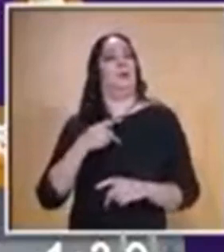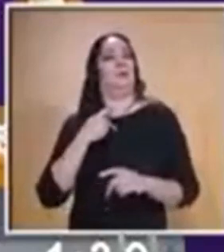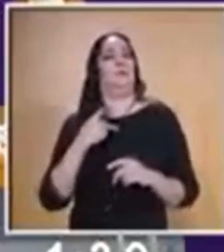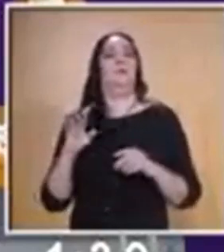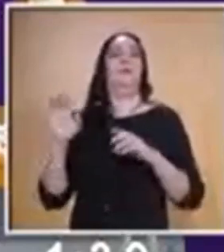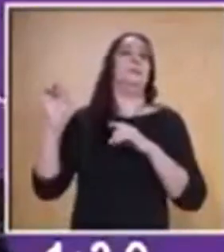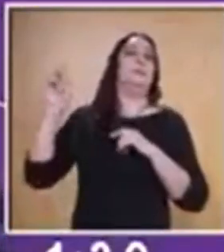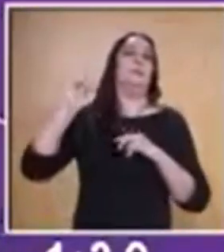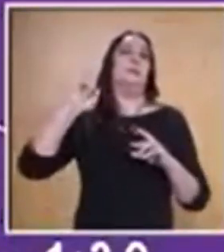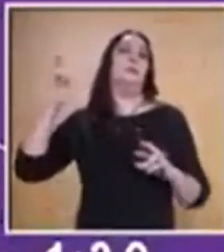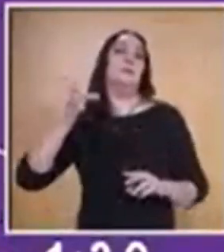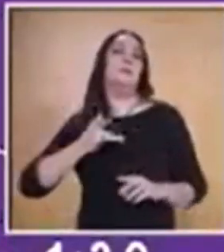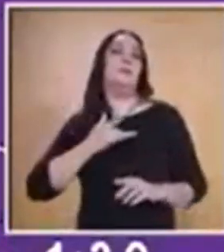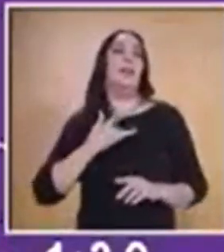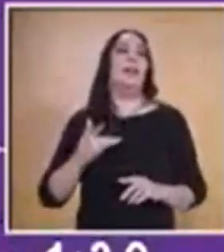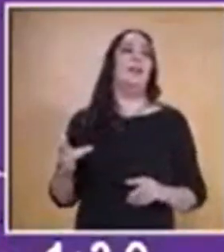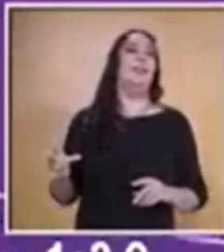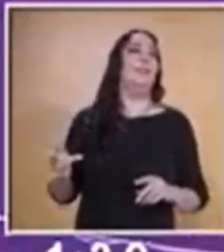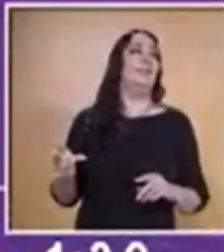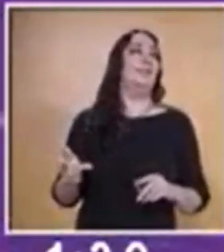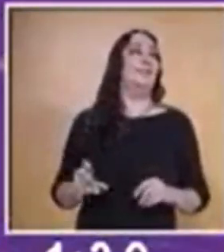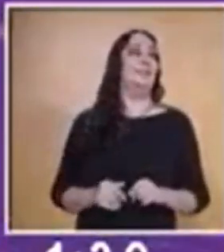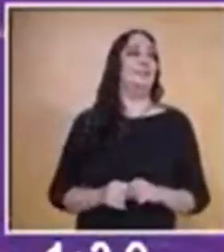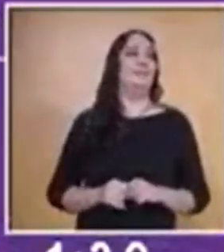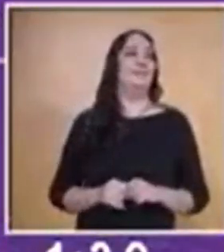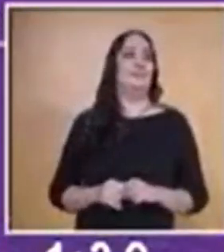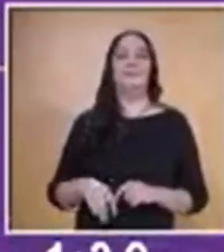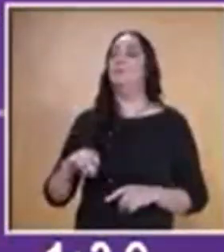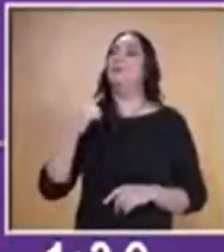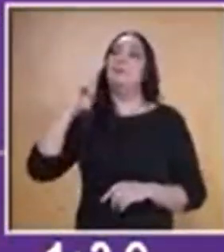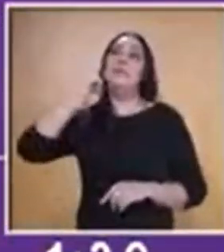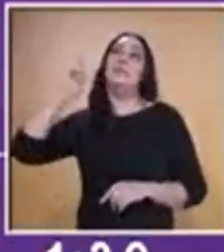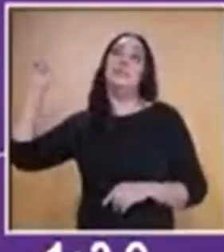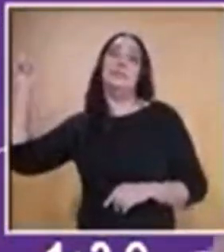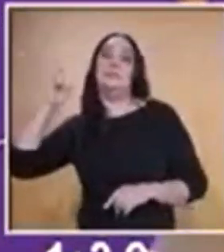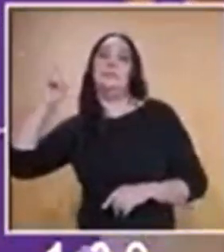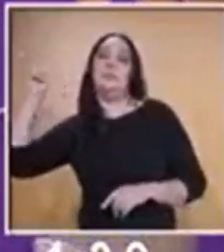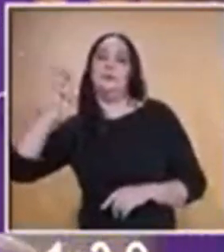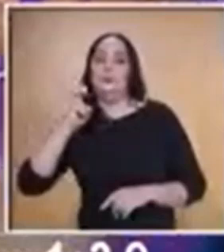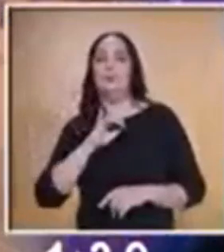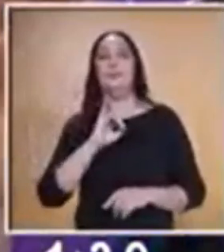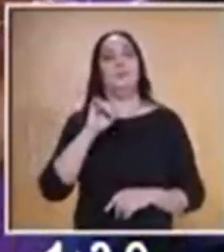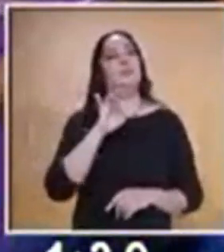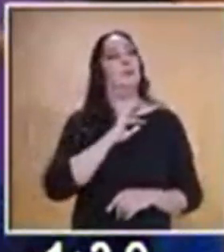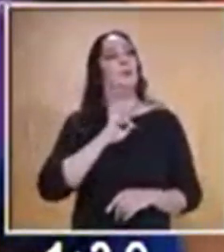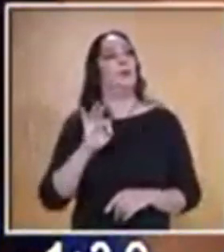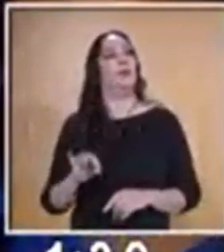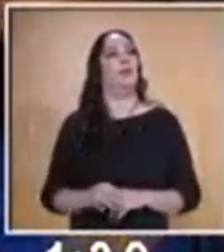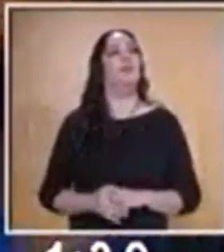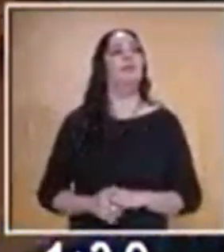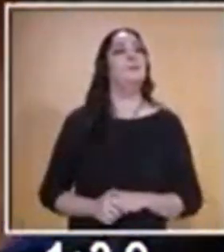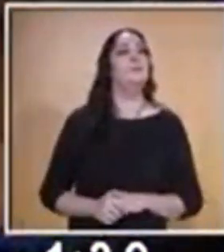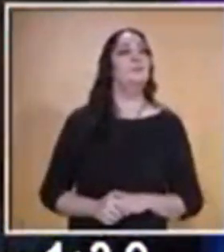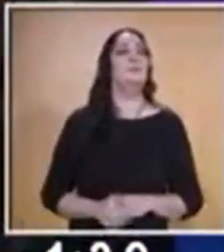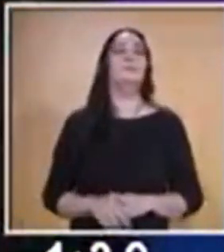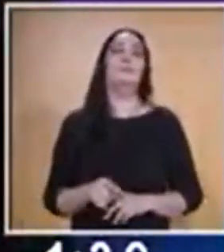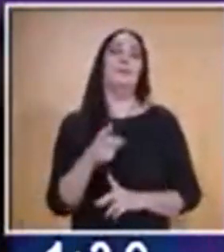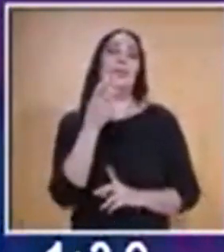escucha? ¿Hable? Hola, ¿se escucha? Sí, sí se escucha. Ándele. Bueno, esta